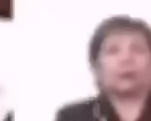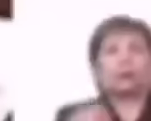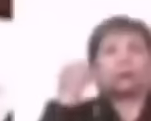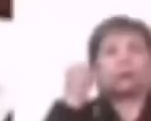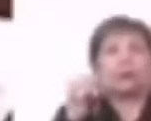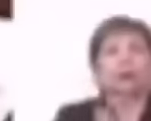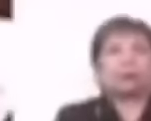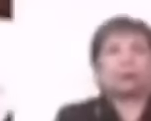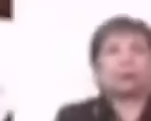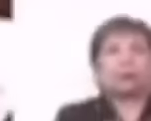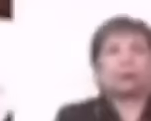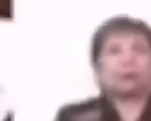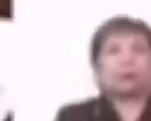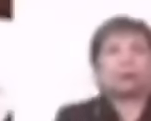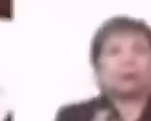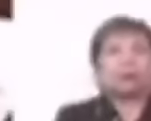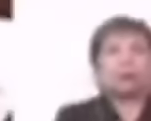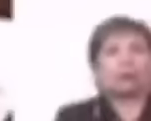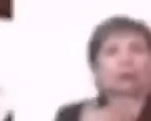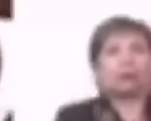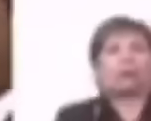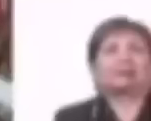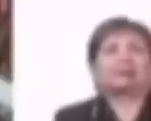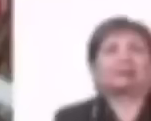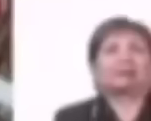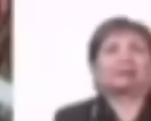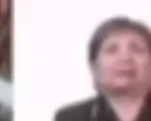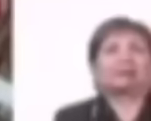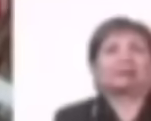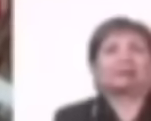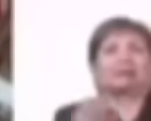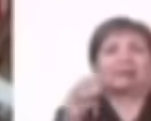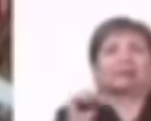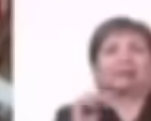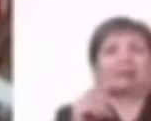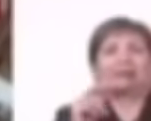potestad de decidir sobre esos temas ni la va a tener, señor presidente. Muchas gracias. Presidente Martínez.